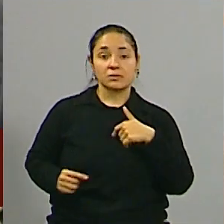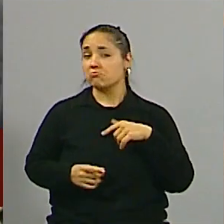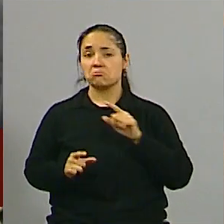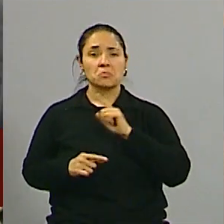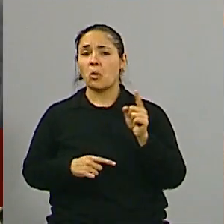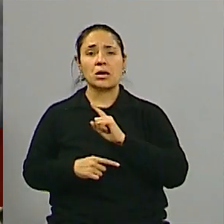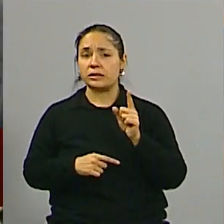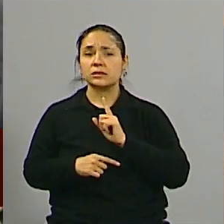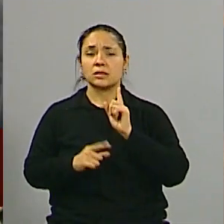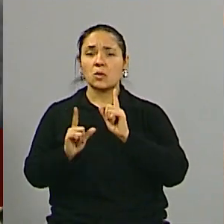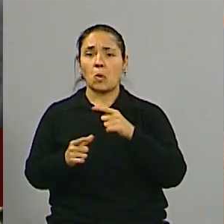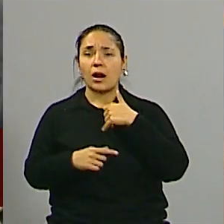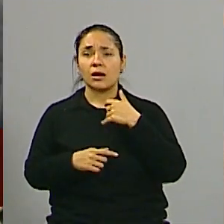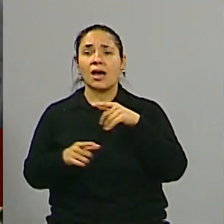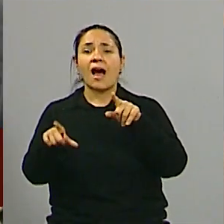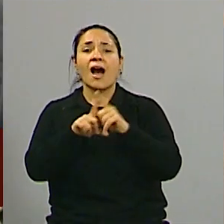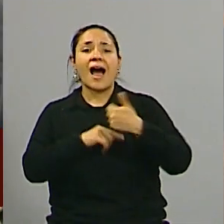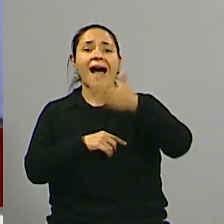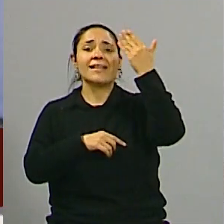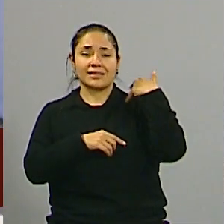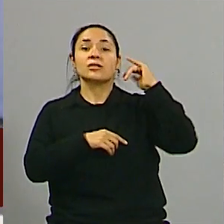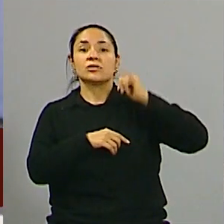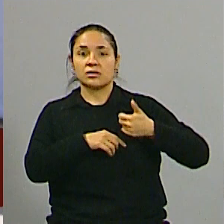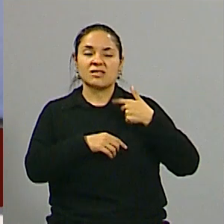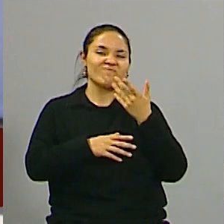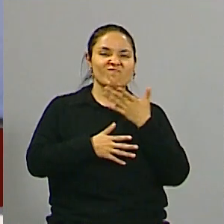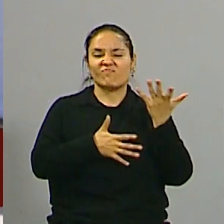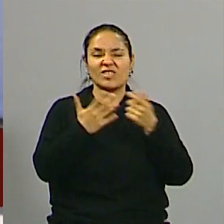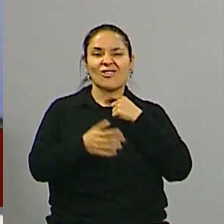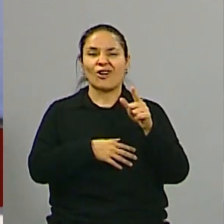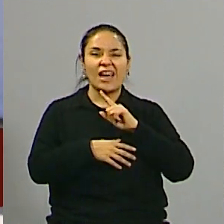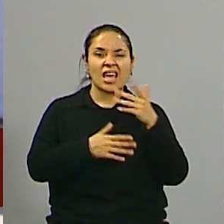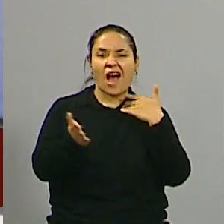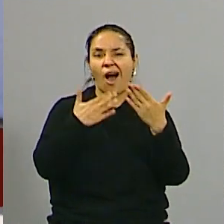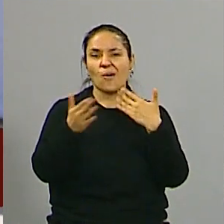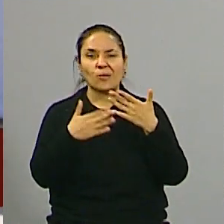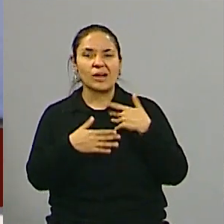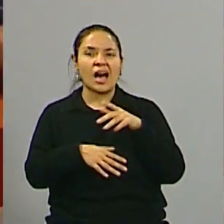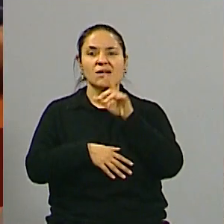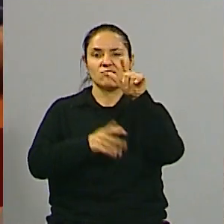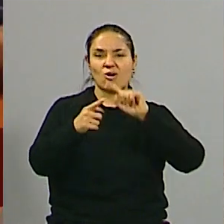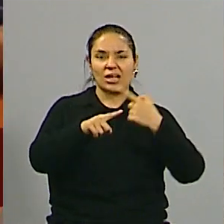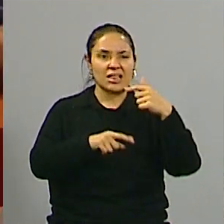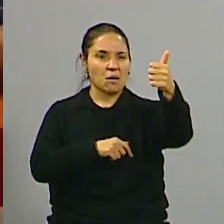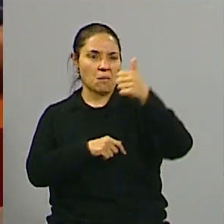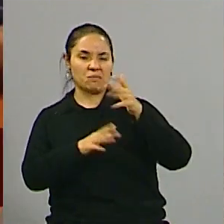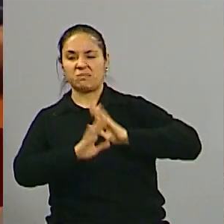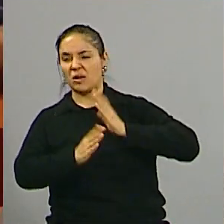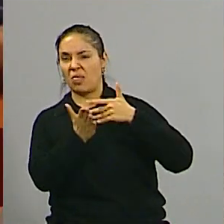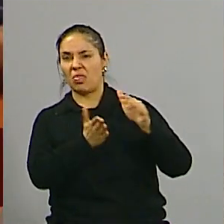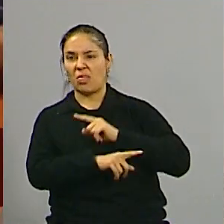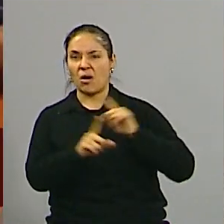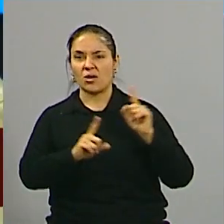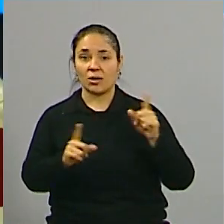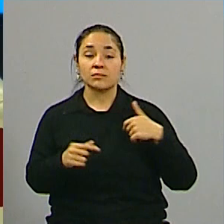sucedido en elecciones previas. Había mayor rechazo, digamos, ¿no? Al diálogo, digamos, con la dirigencia política o con precandidatos